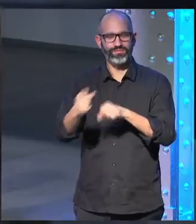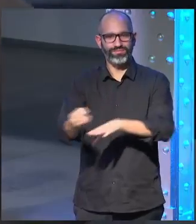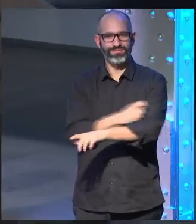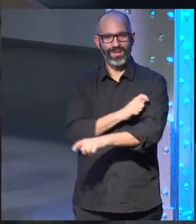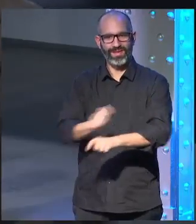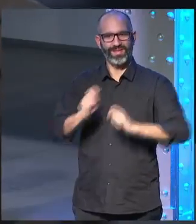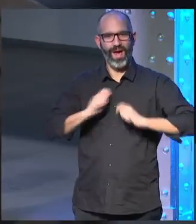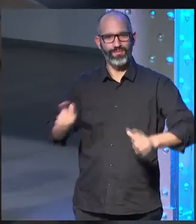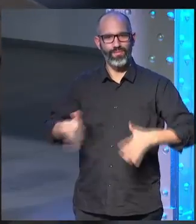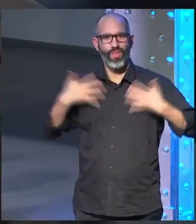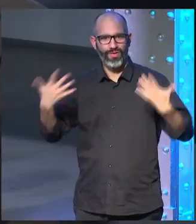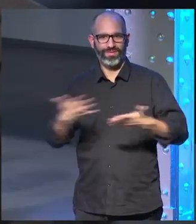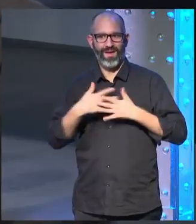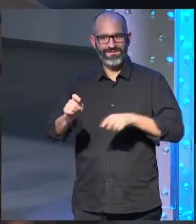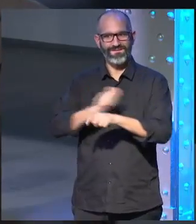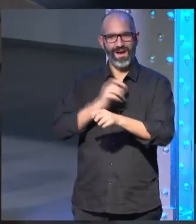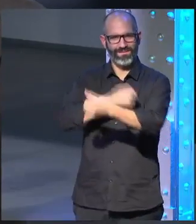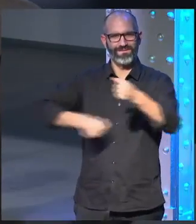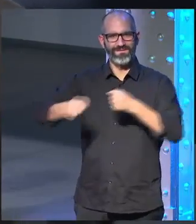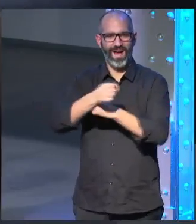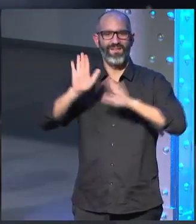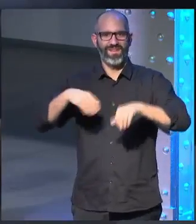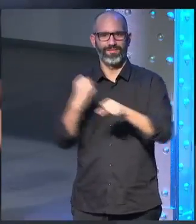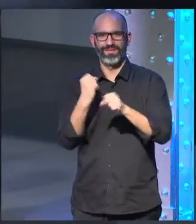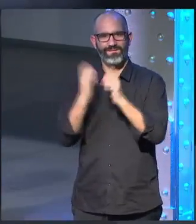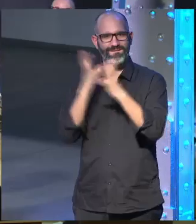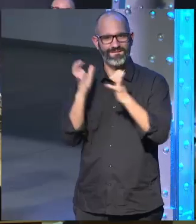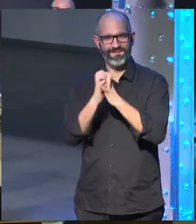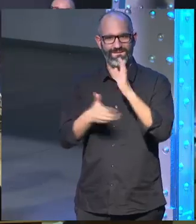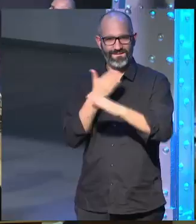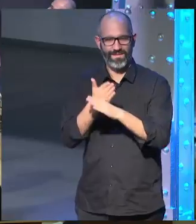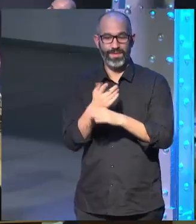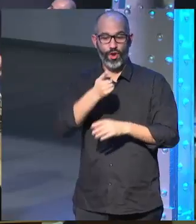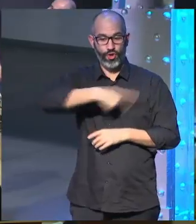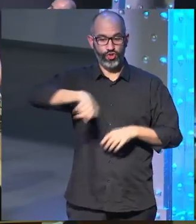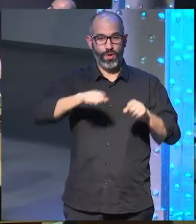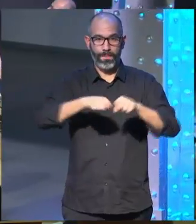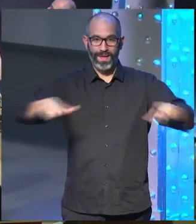factor extra para ellos, ¿no? Nosotros lo observamos en Vivi, en nuestra plataforma,